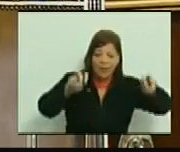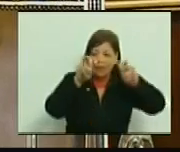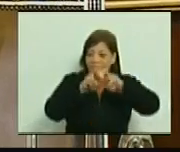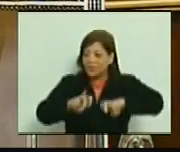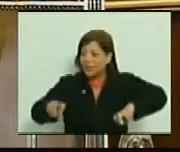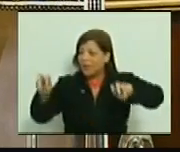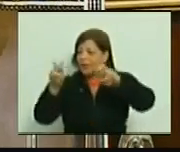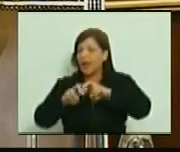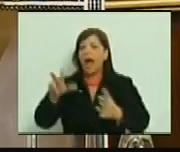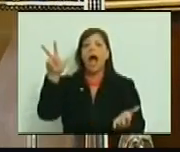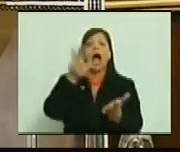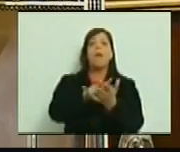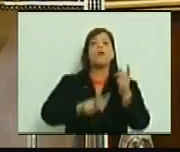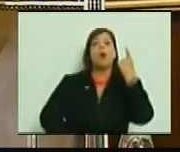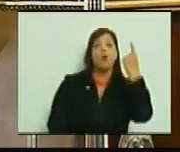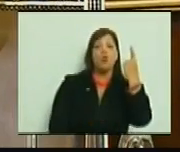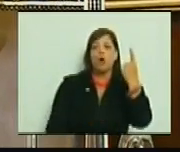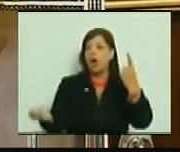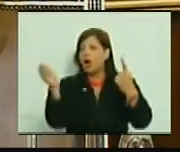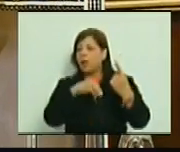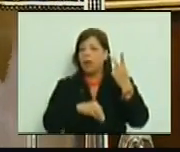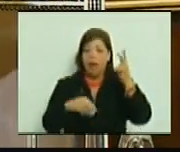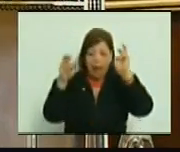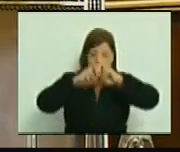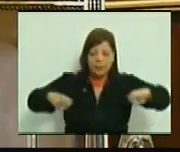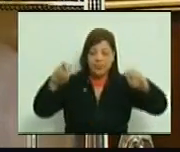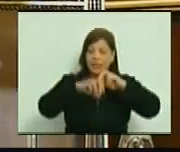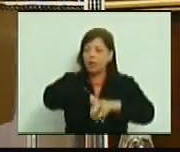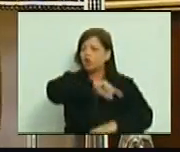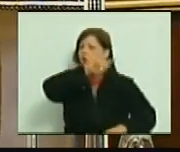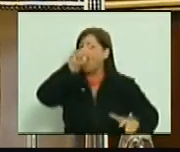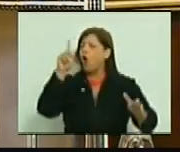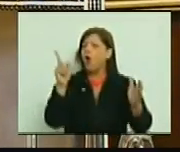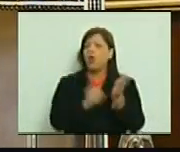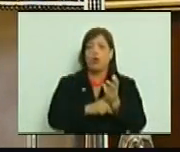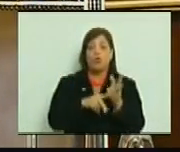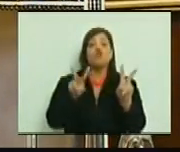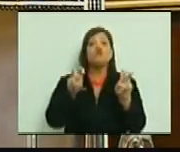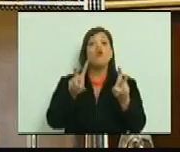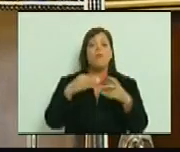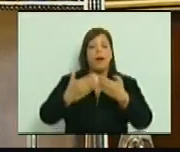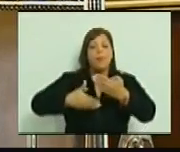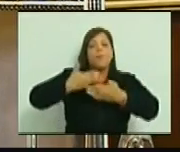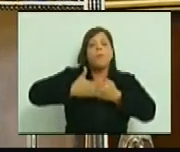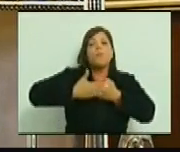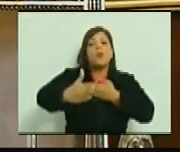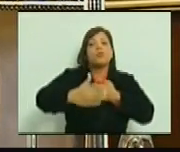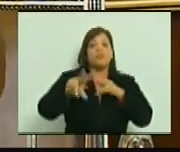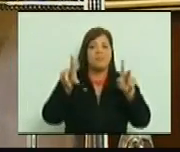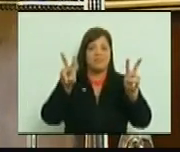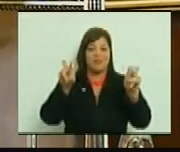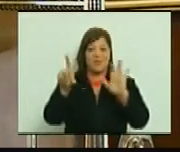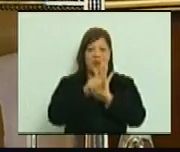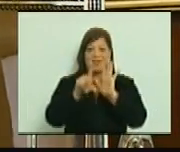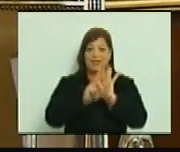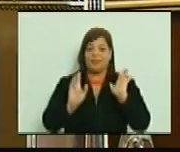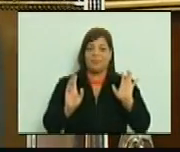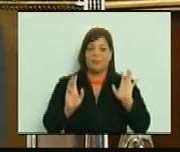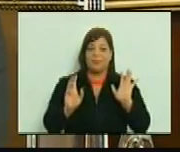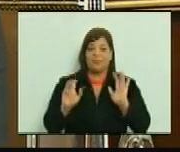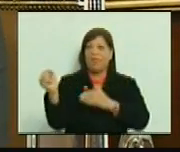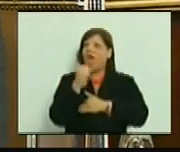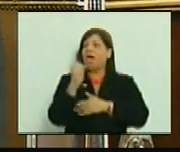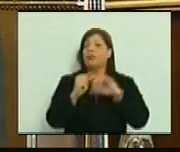además de aprobar todas las leyes e iniciar la discusión de las nuevas leyes que tenemos que aprobar en materia económica. Pero no aprobemos leyes